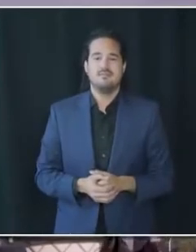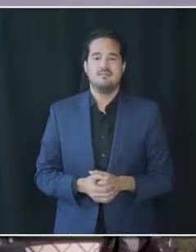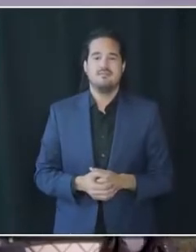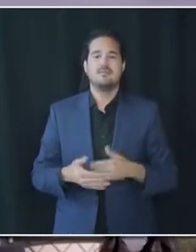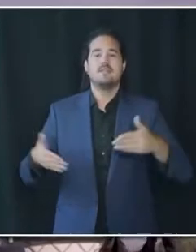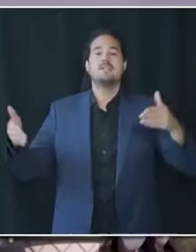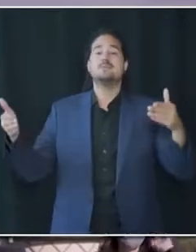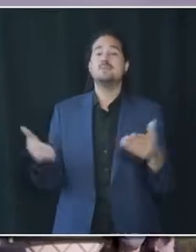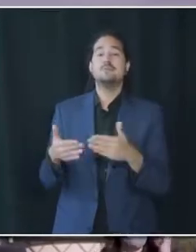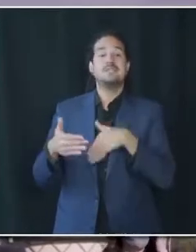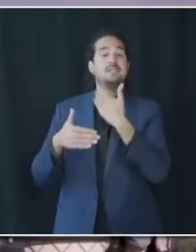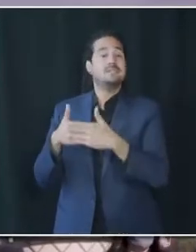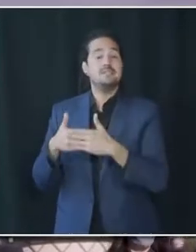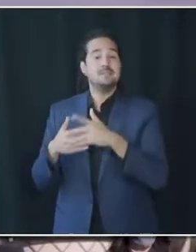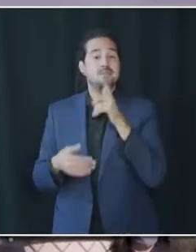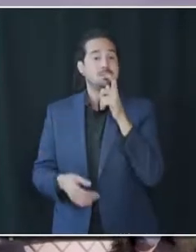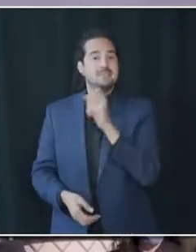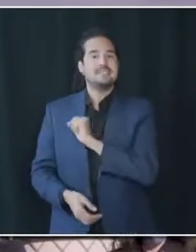estado